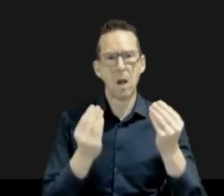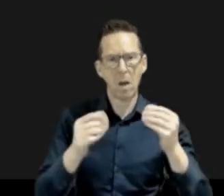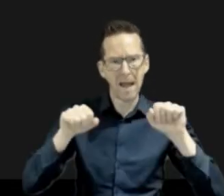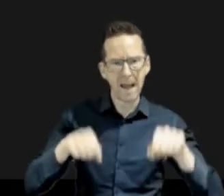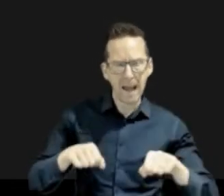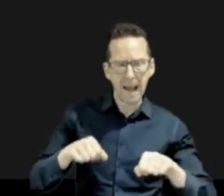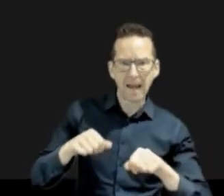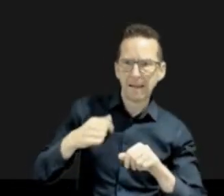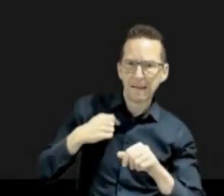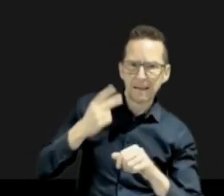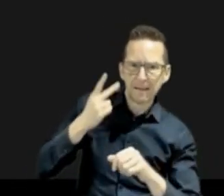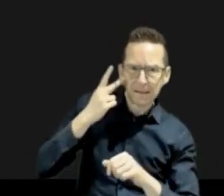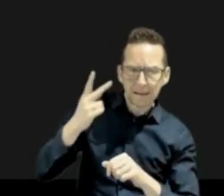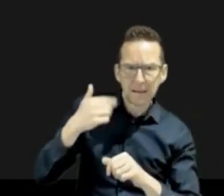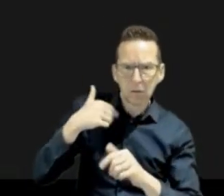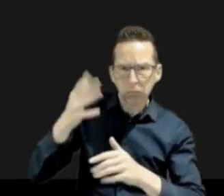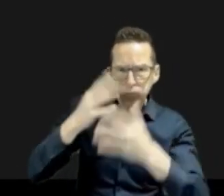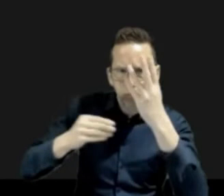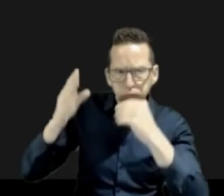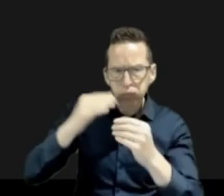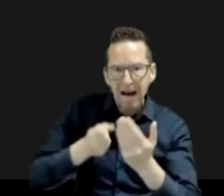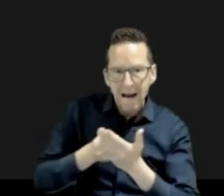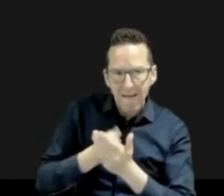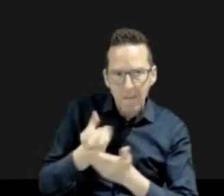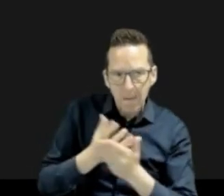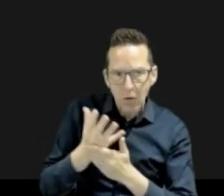de rayos para alertas tempranas